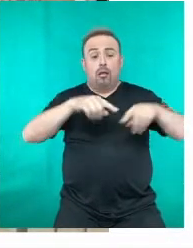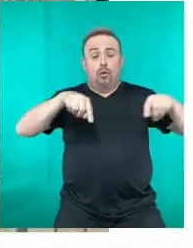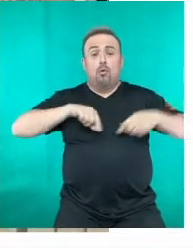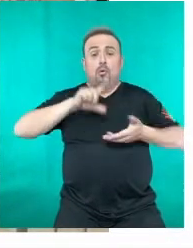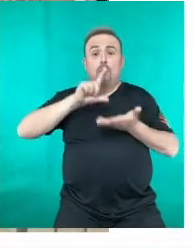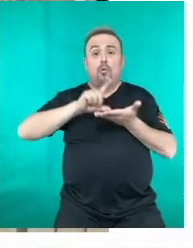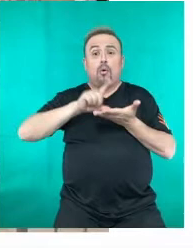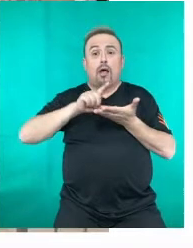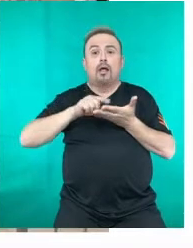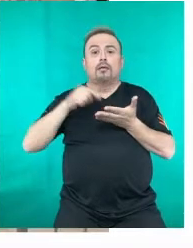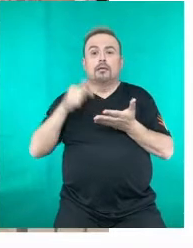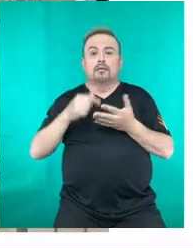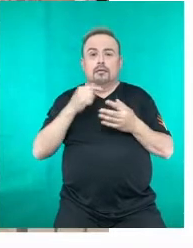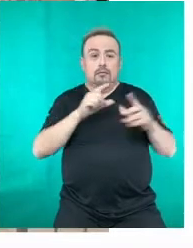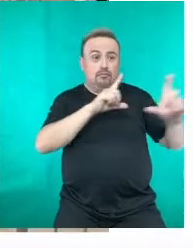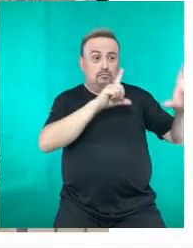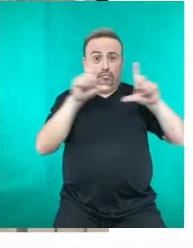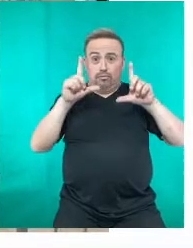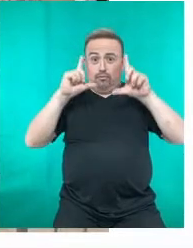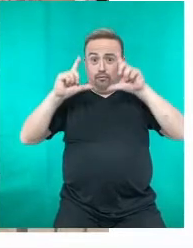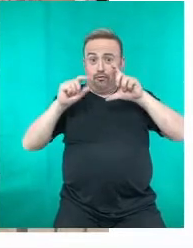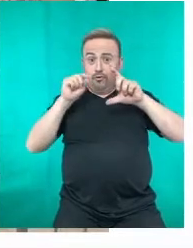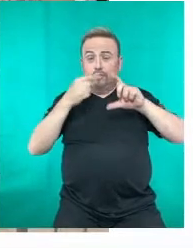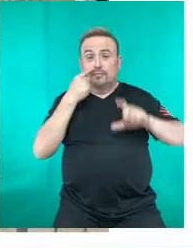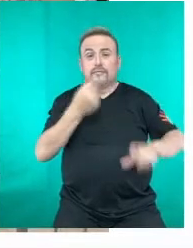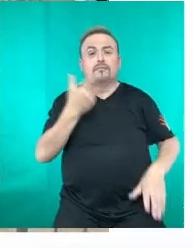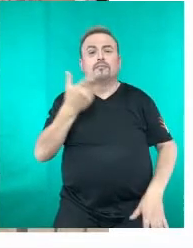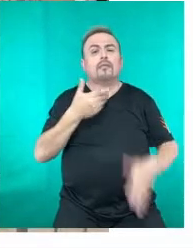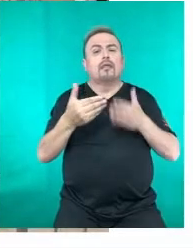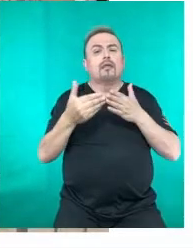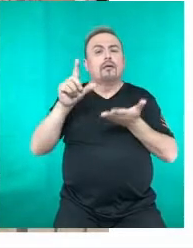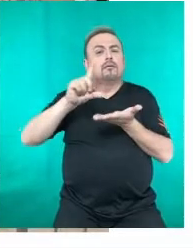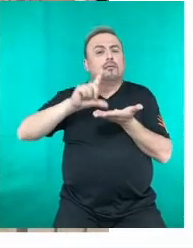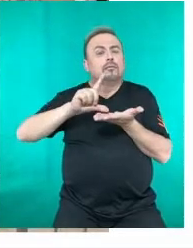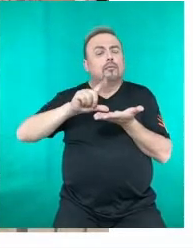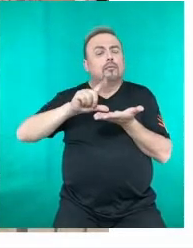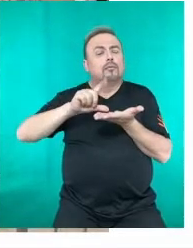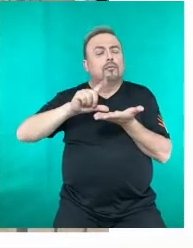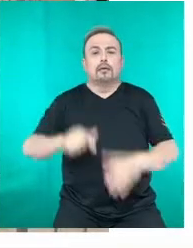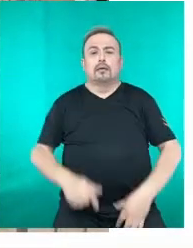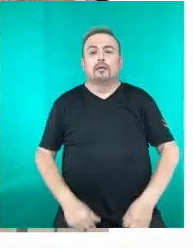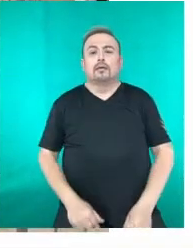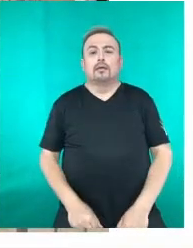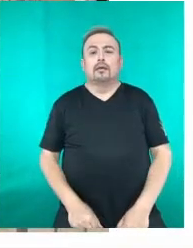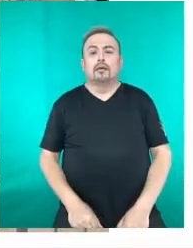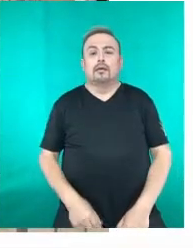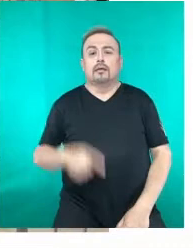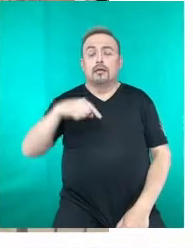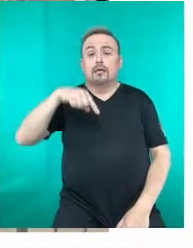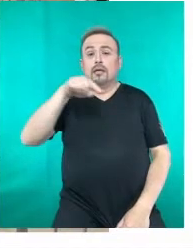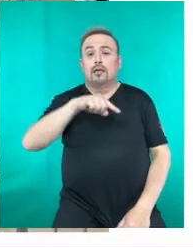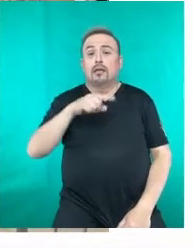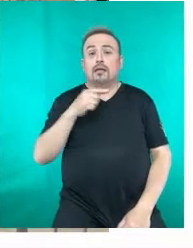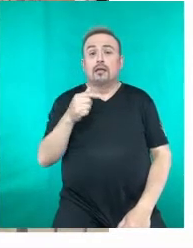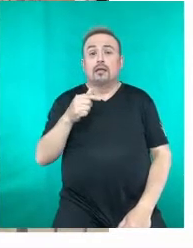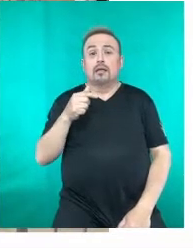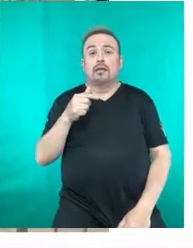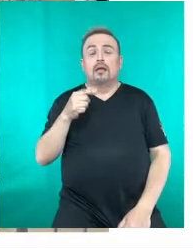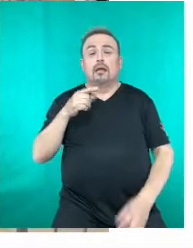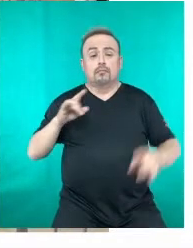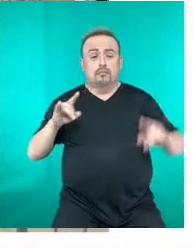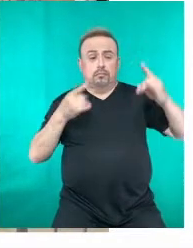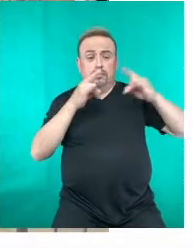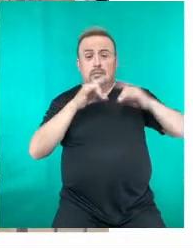Esta imagen que están viendo acá es de una planta y aquí faltan tres áreas